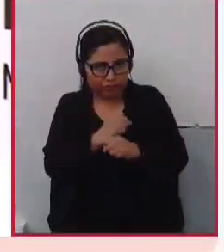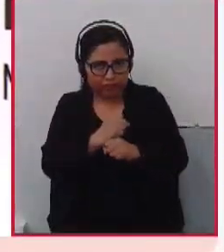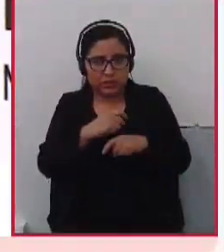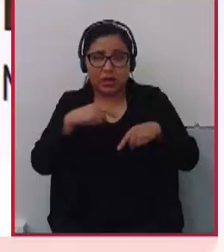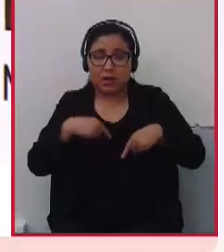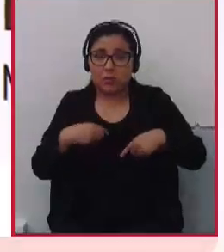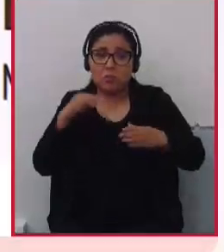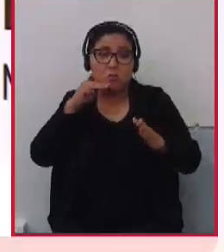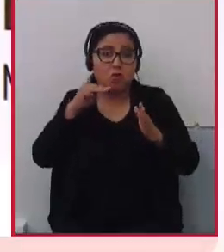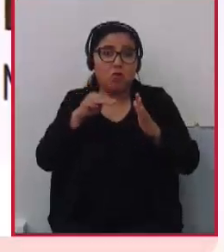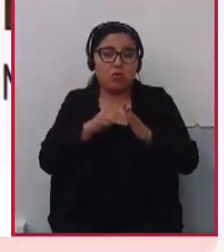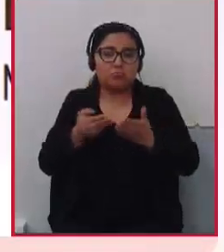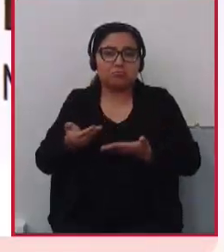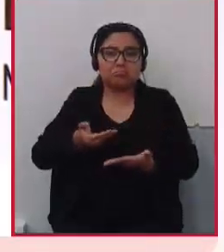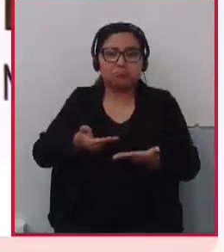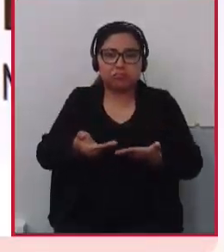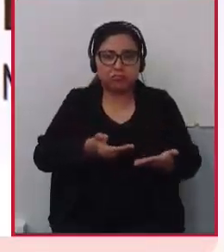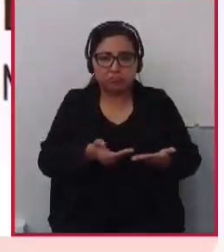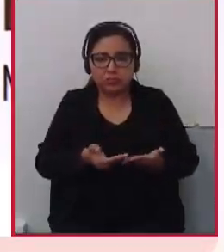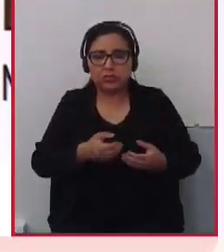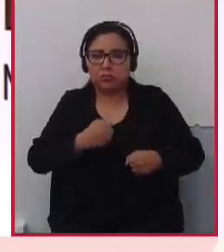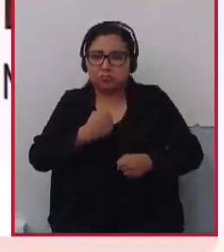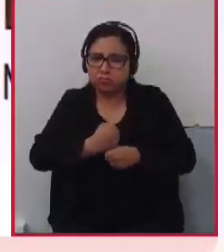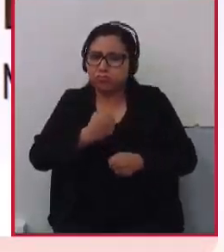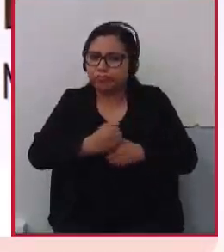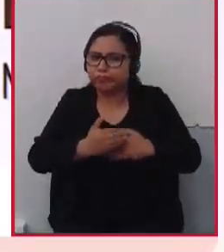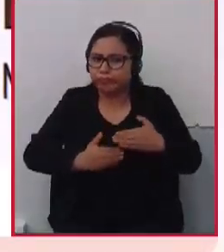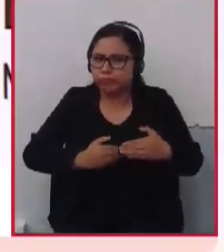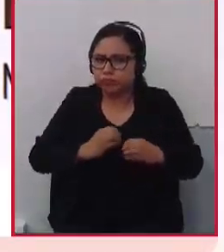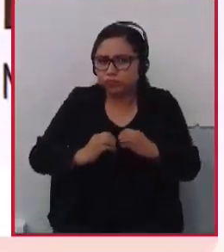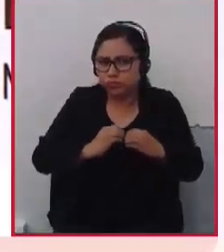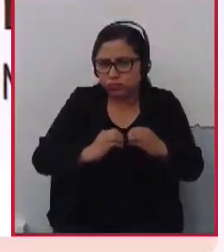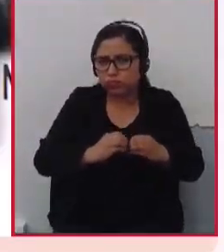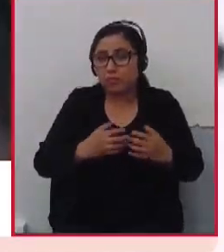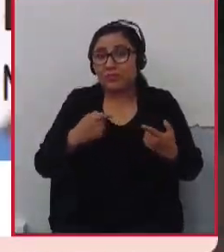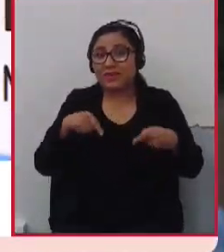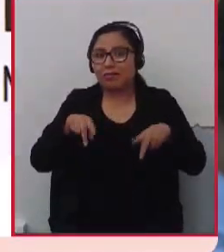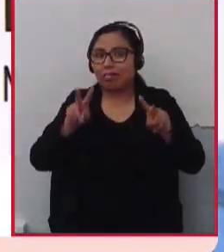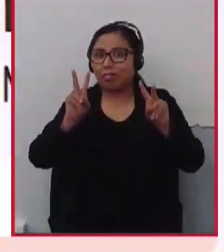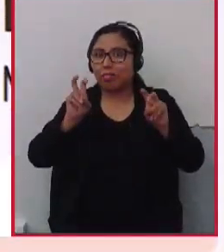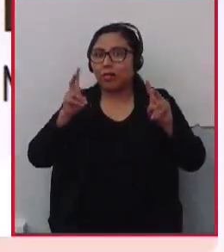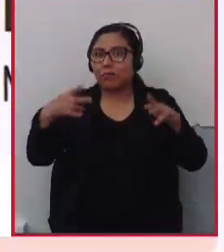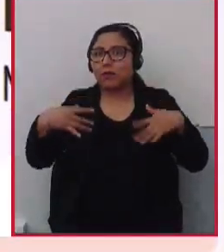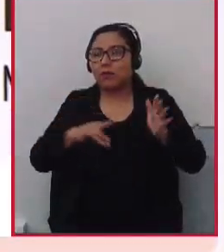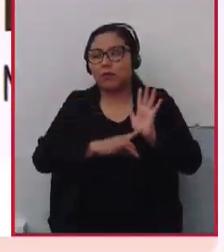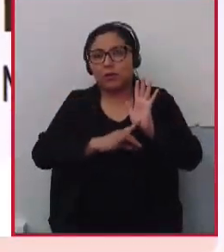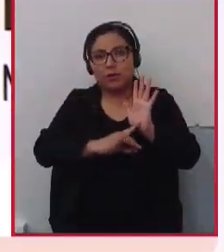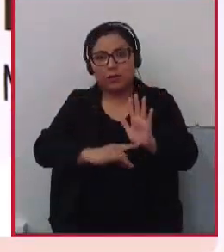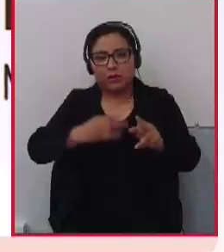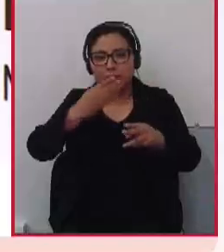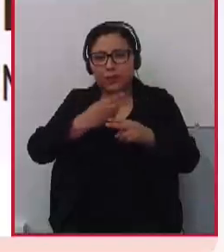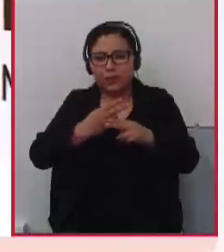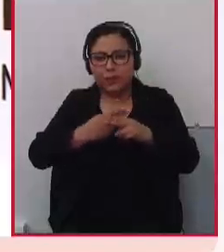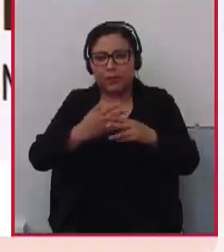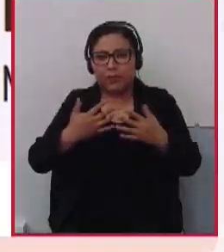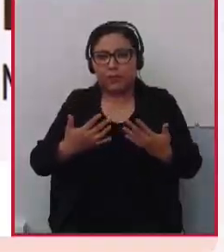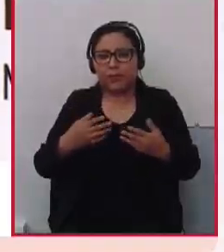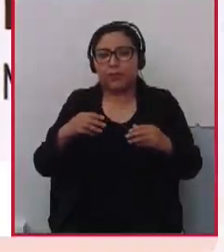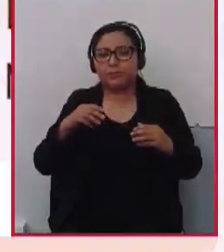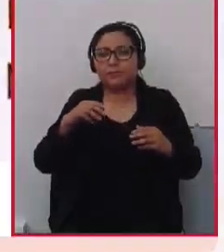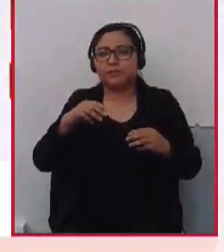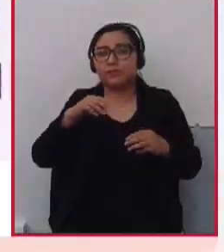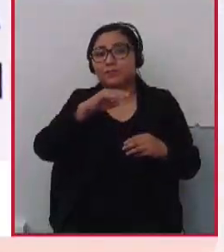de servicio para soporte y operación. Este es el tema que presentará él a nombre de la compañía